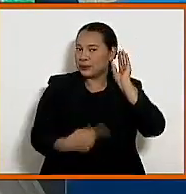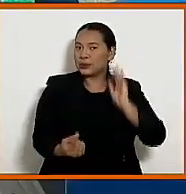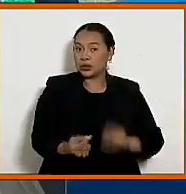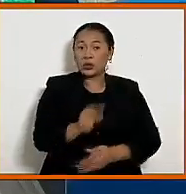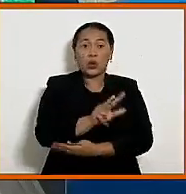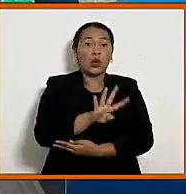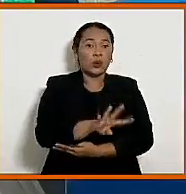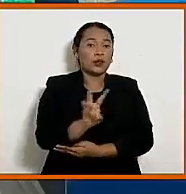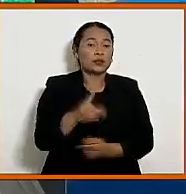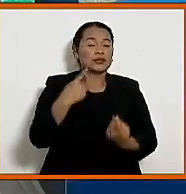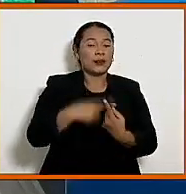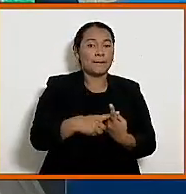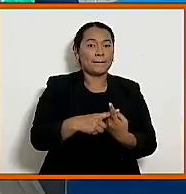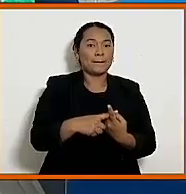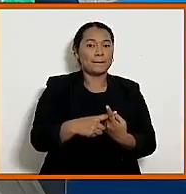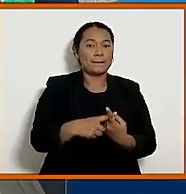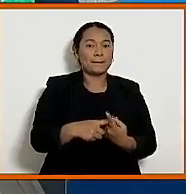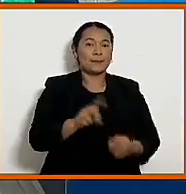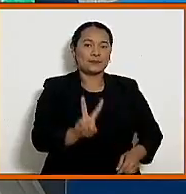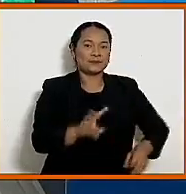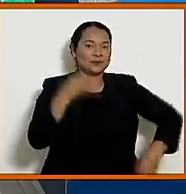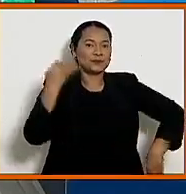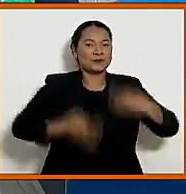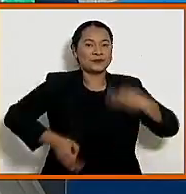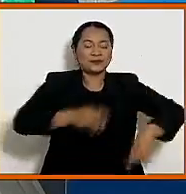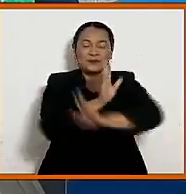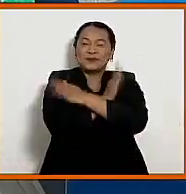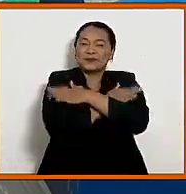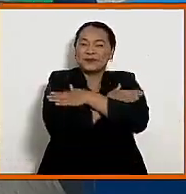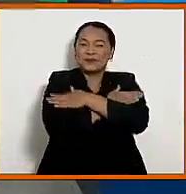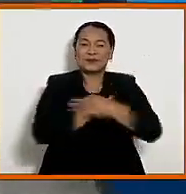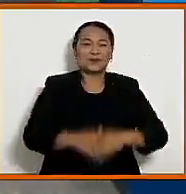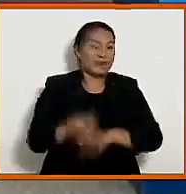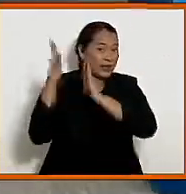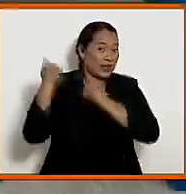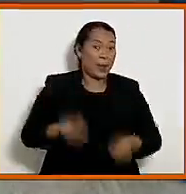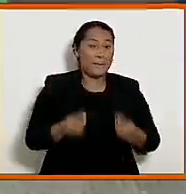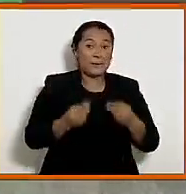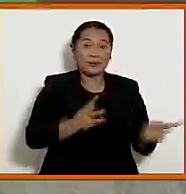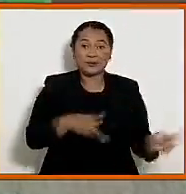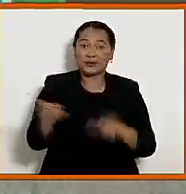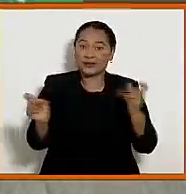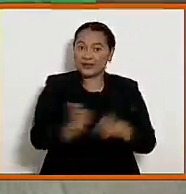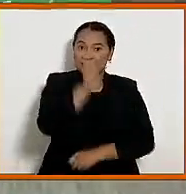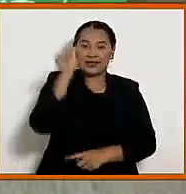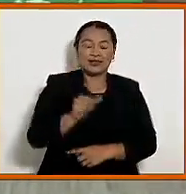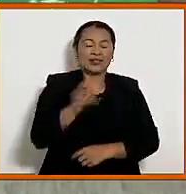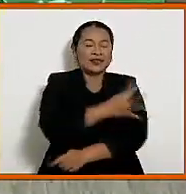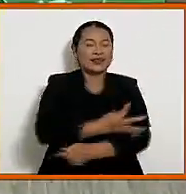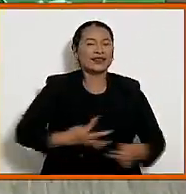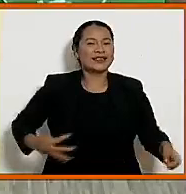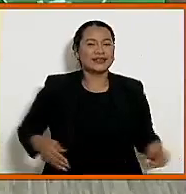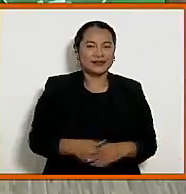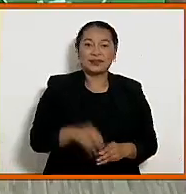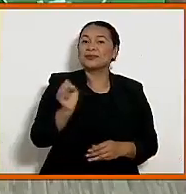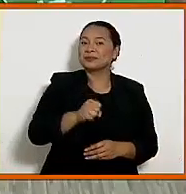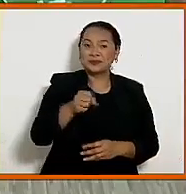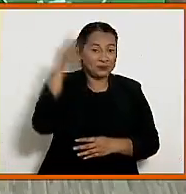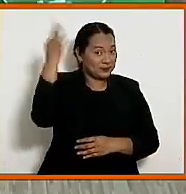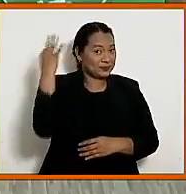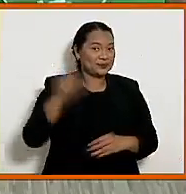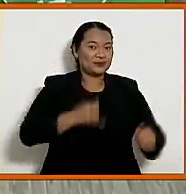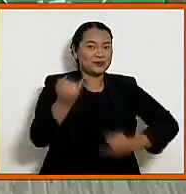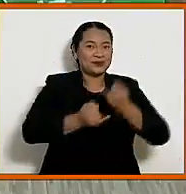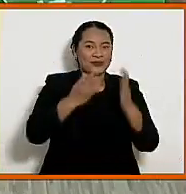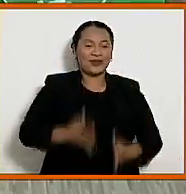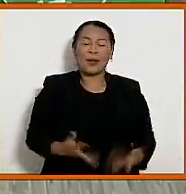1, 46 más 2. Felicidades. Esperamos tener muchos ganadores para esta tarde, Tatiana. Así es, Francini, querido jugador,